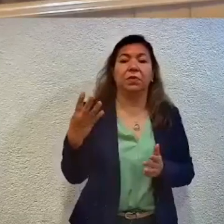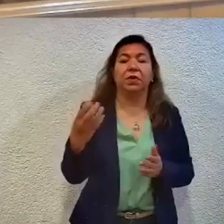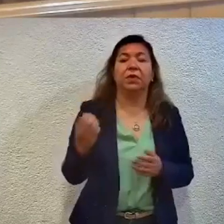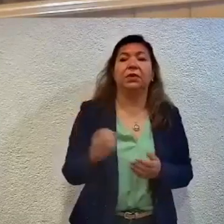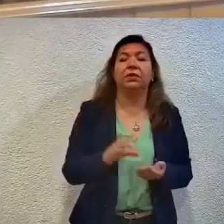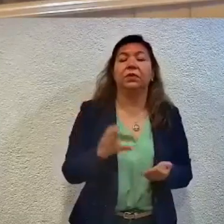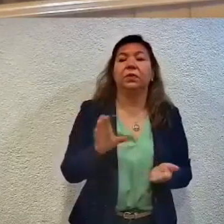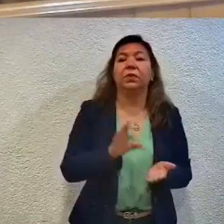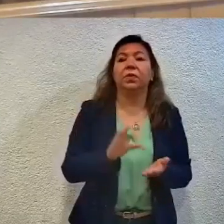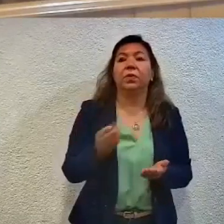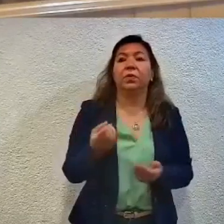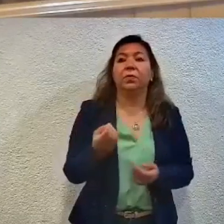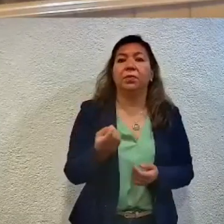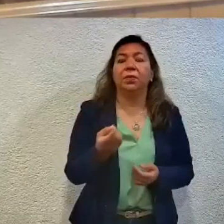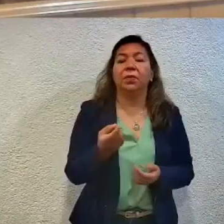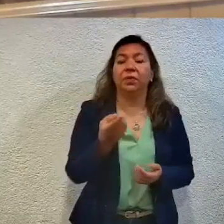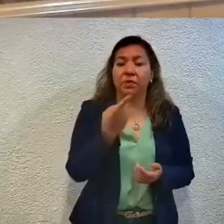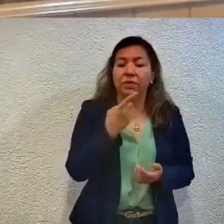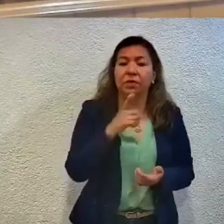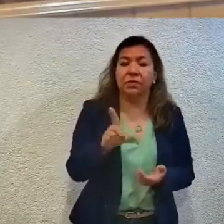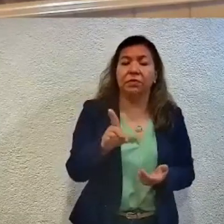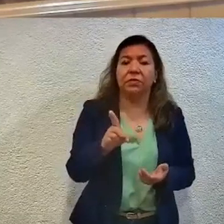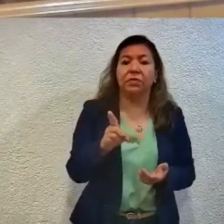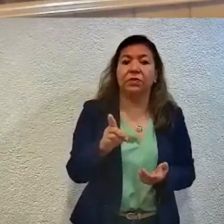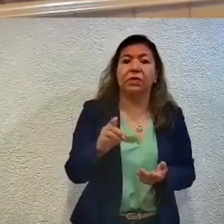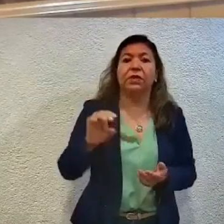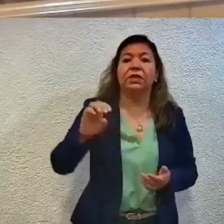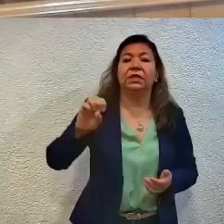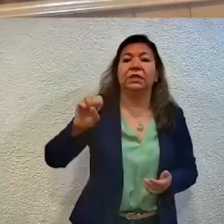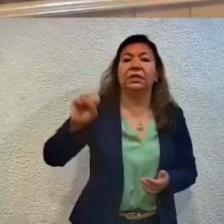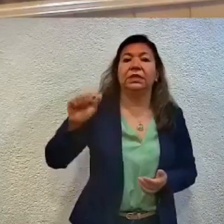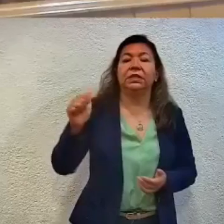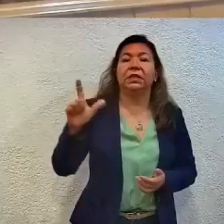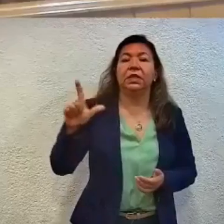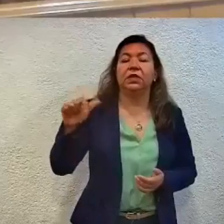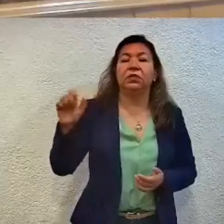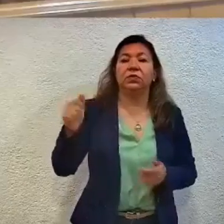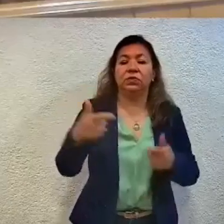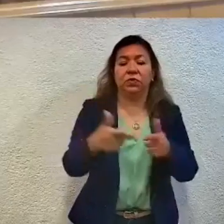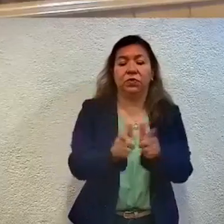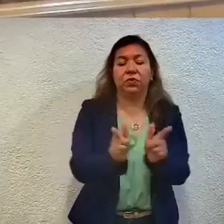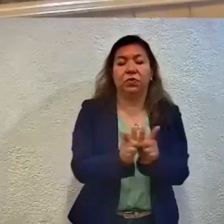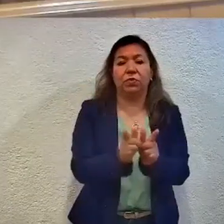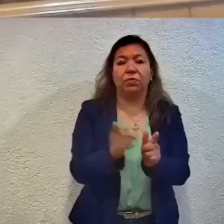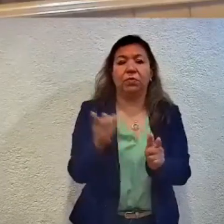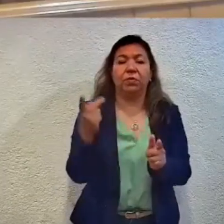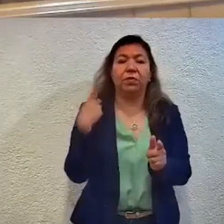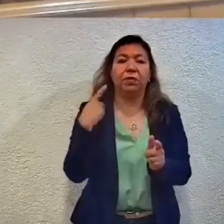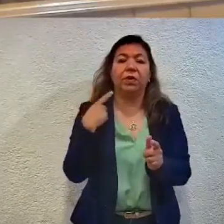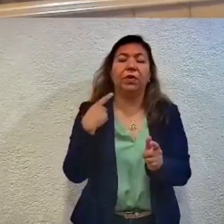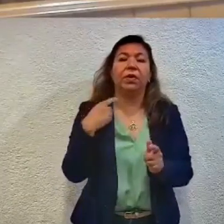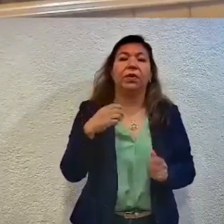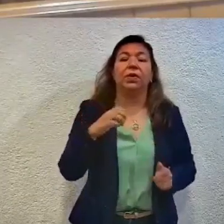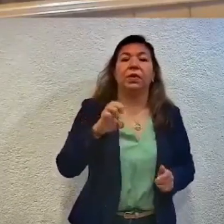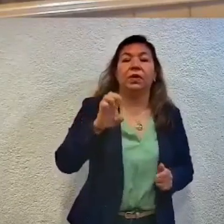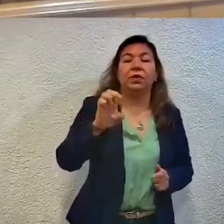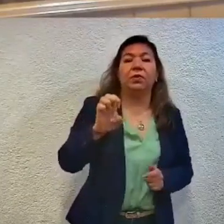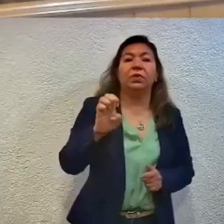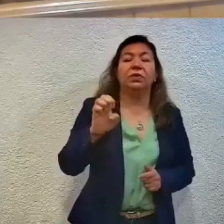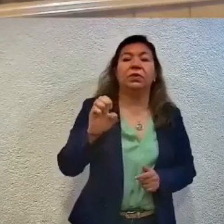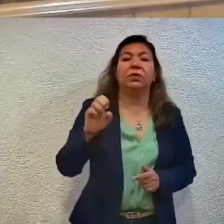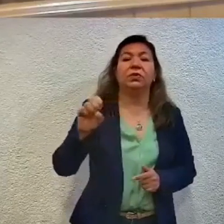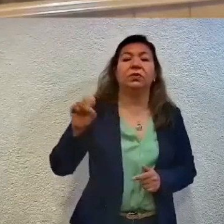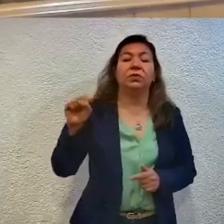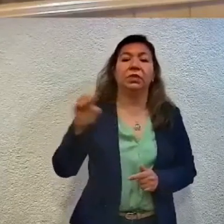TEE/RAP/044/2024, relativo al recurso de apelación promovido por Salustio García Dorantes, representante propietario del Partido Encuentro Solidario